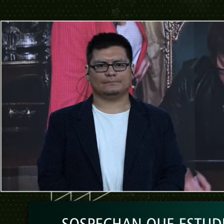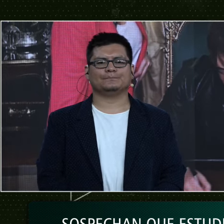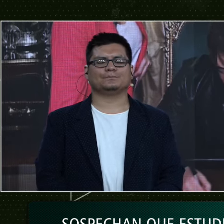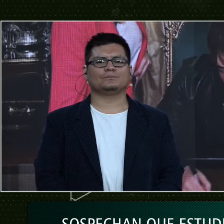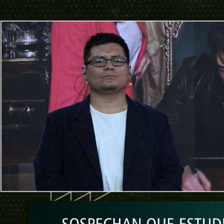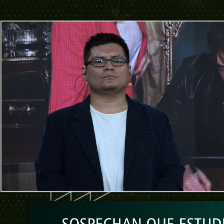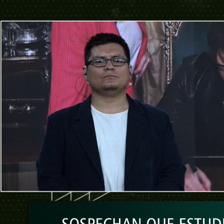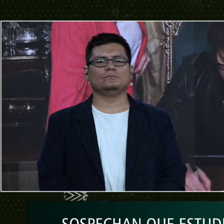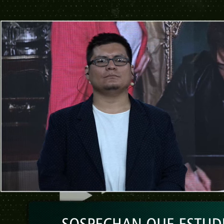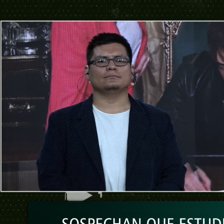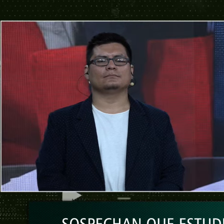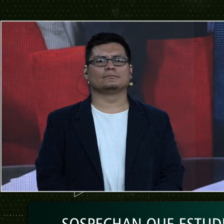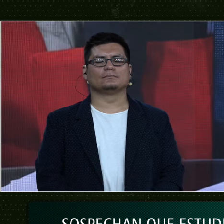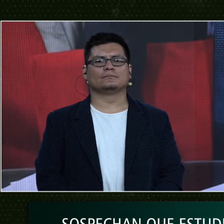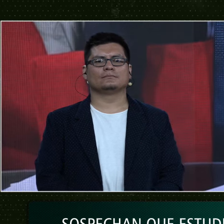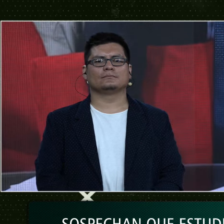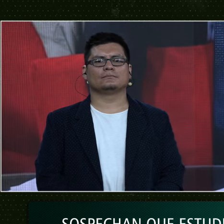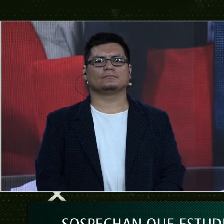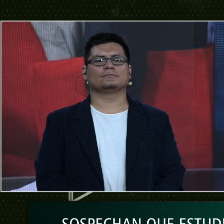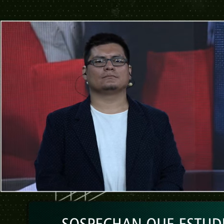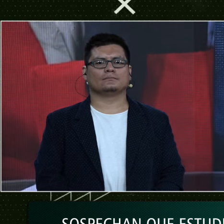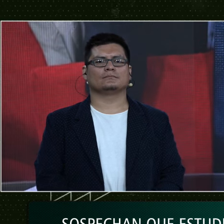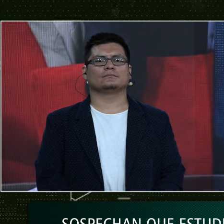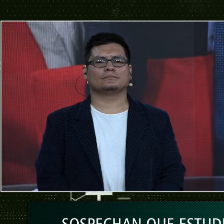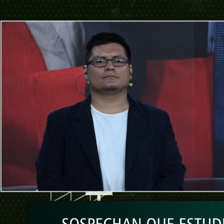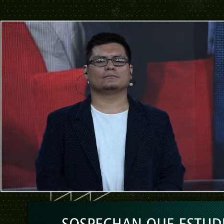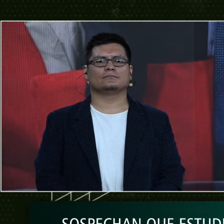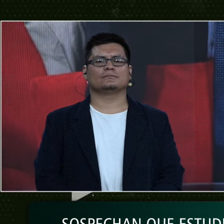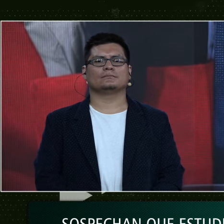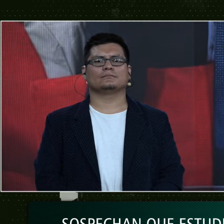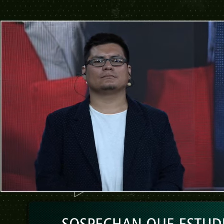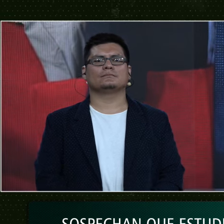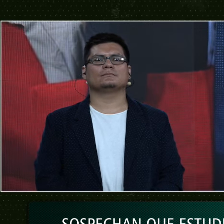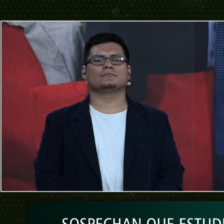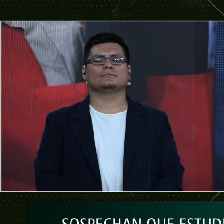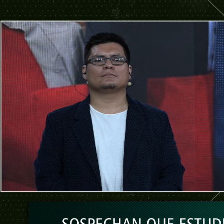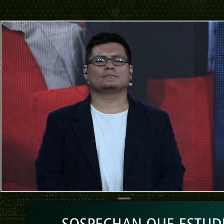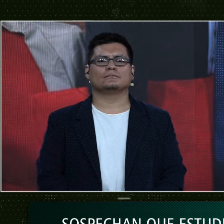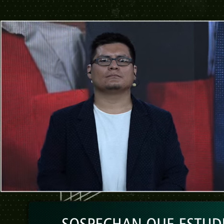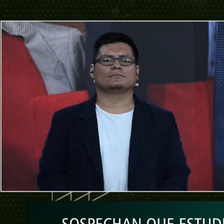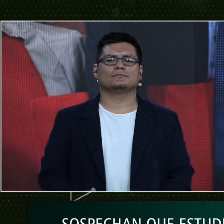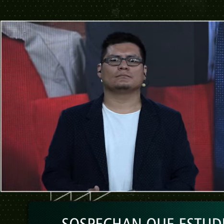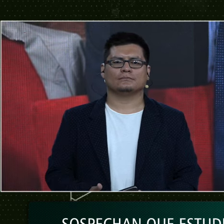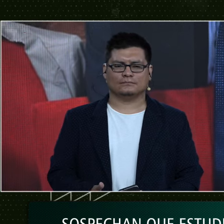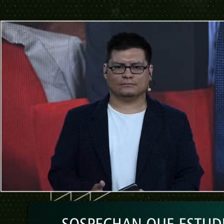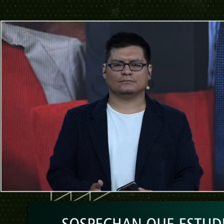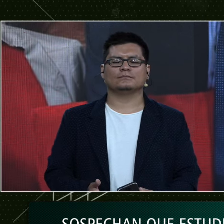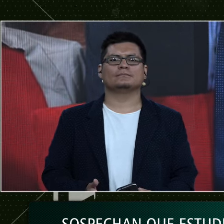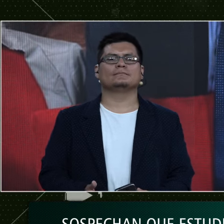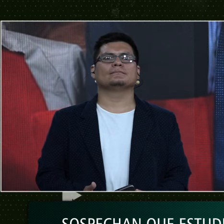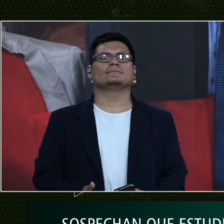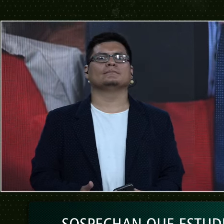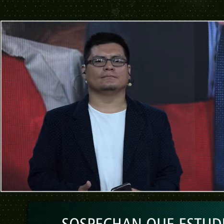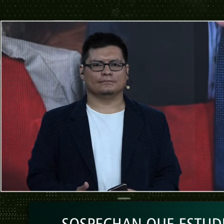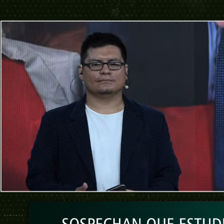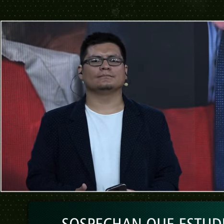Es decir, para su dictado no intervino ninguna de las áreas que legalmente debieran intervenir y entonces, por ley, como decía antes, este